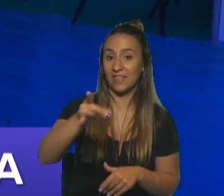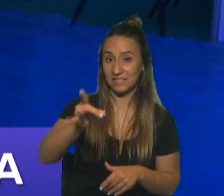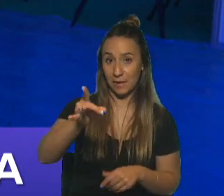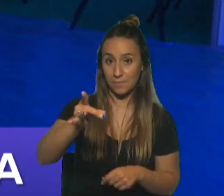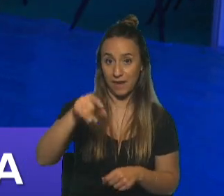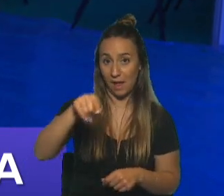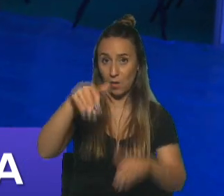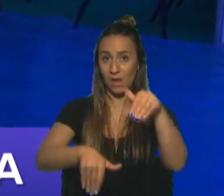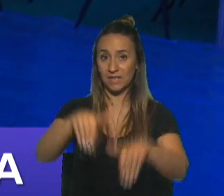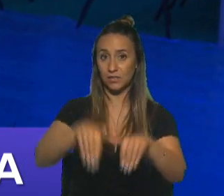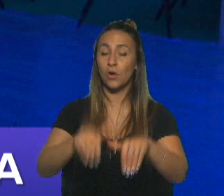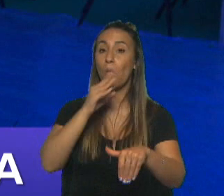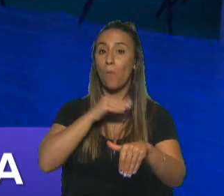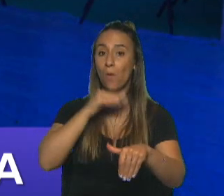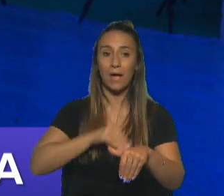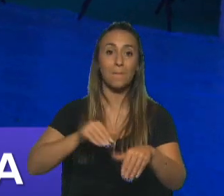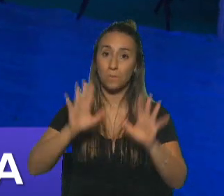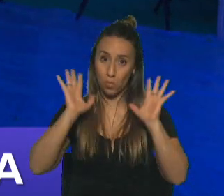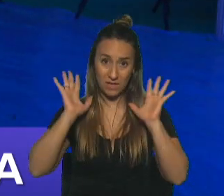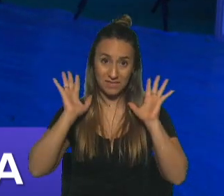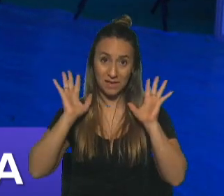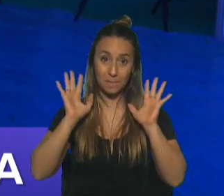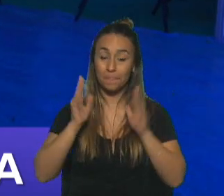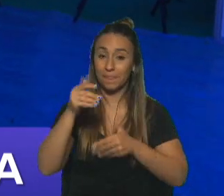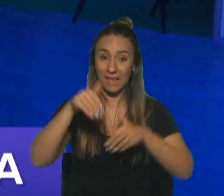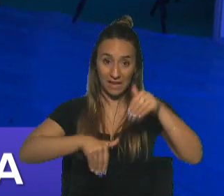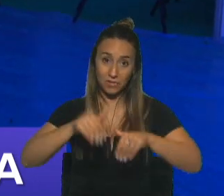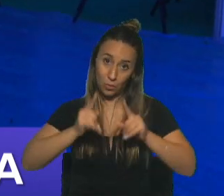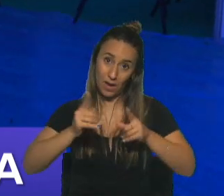de diciembre, no descartando la posibilidad de que las mismas pasen para el mes de marzo.